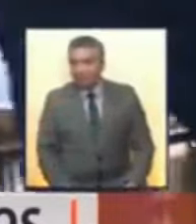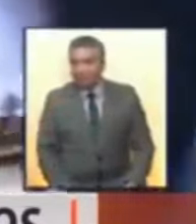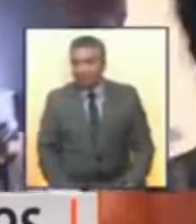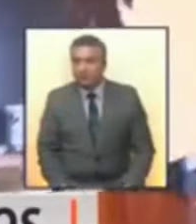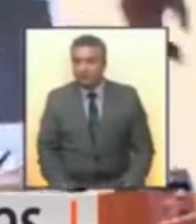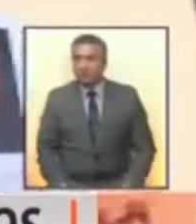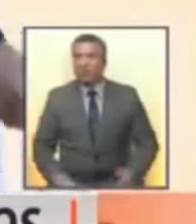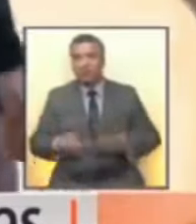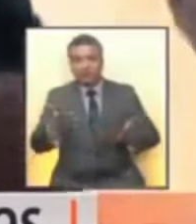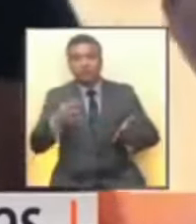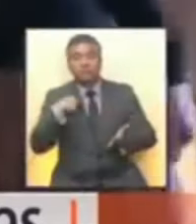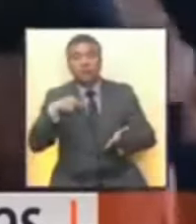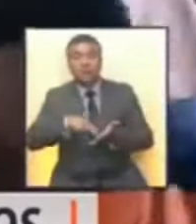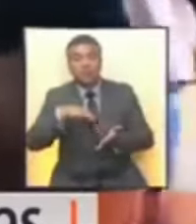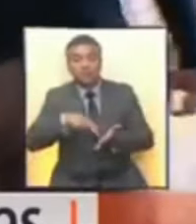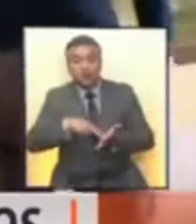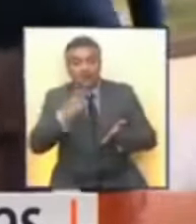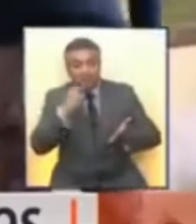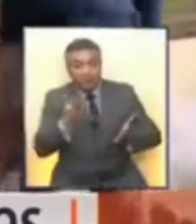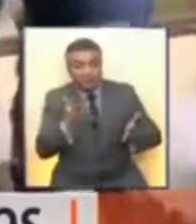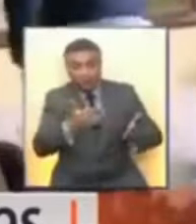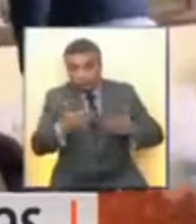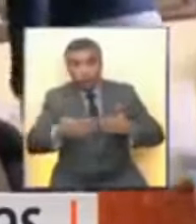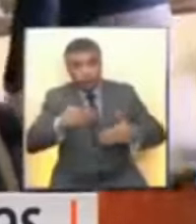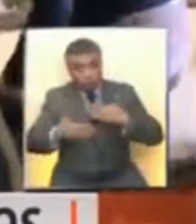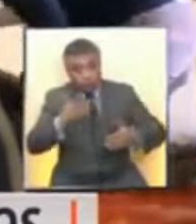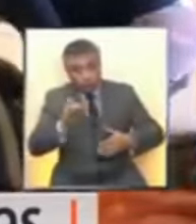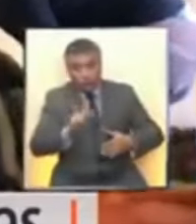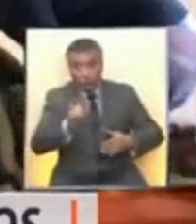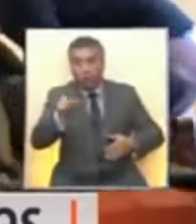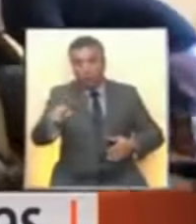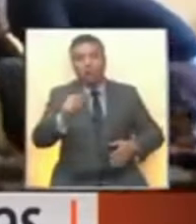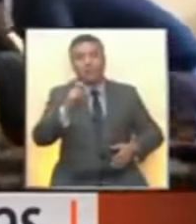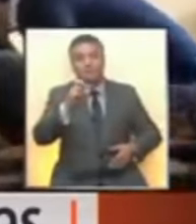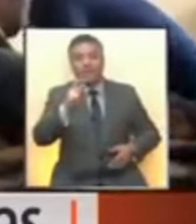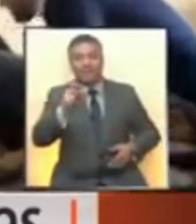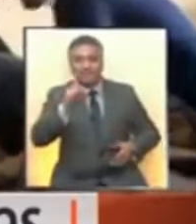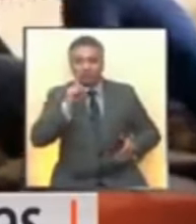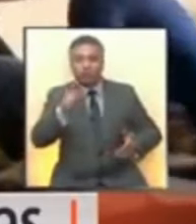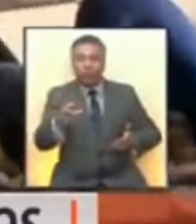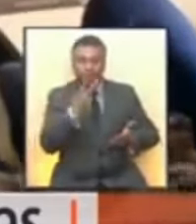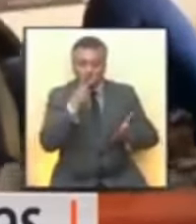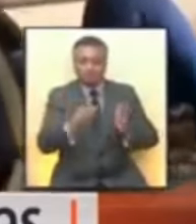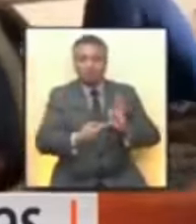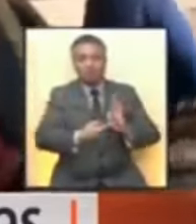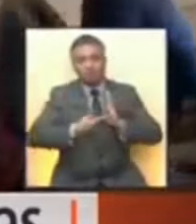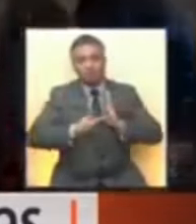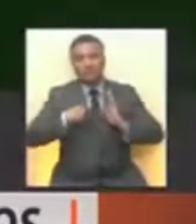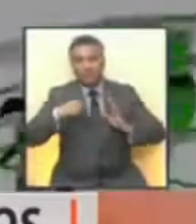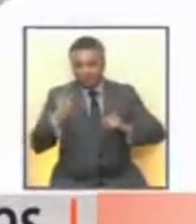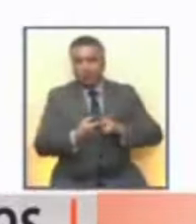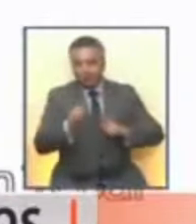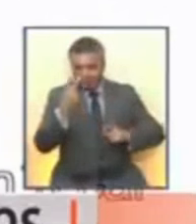Me gusta el efecto de la llama. Para ver si su producto funciona, Patricio nos muestra su segundo invento. A ver. Se trata del Evacua